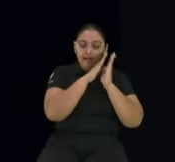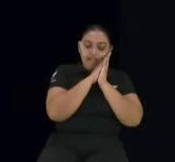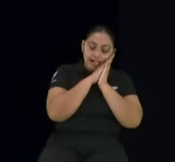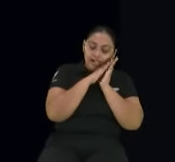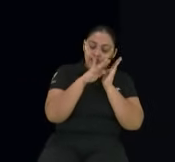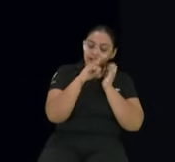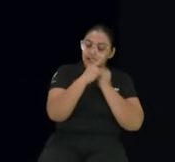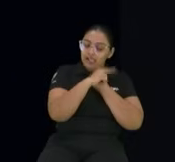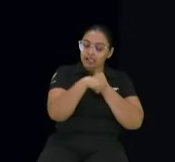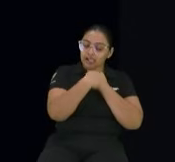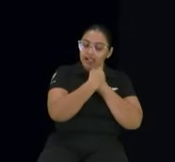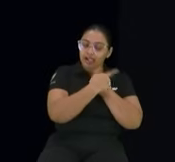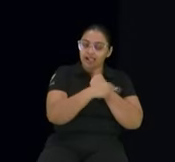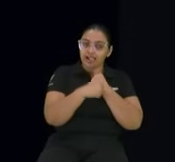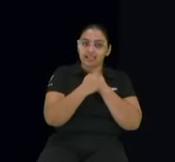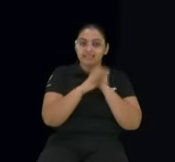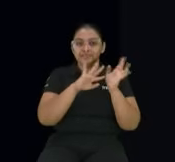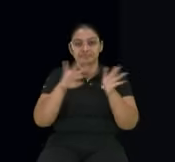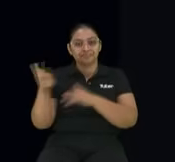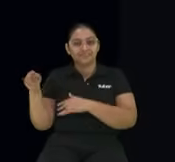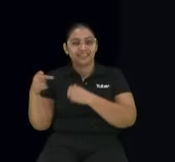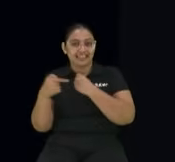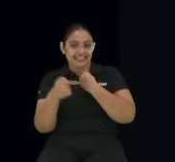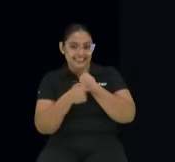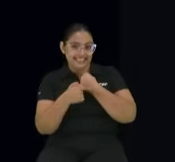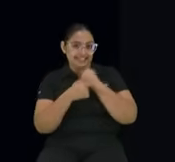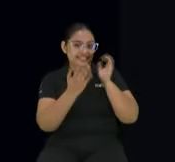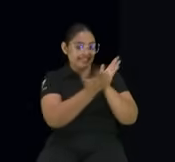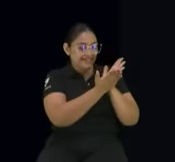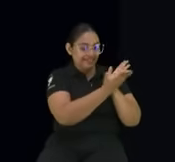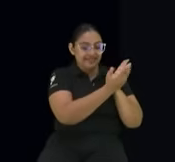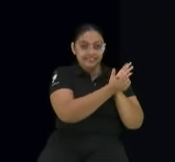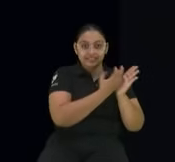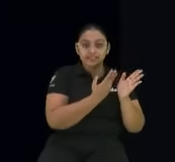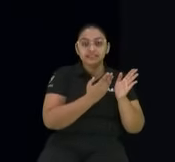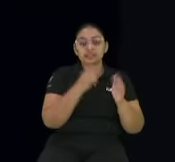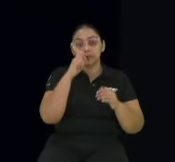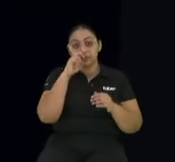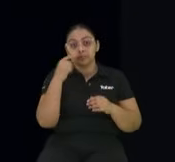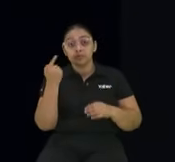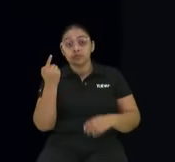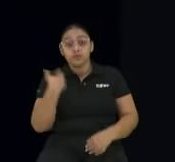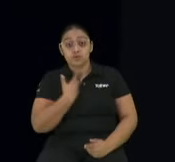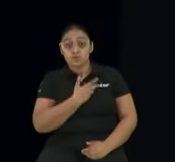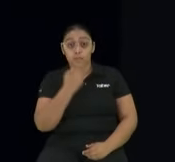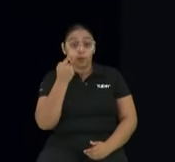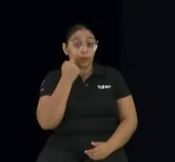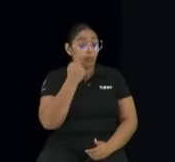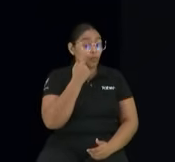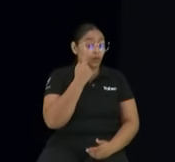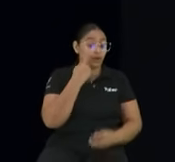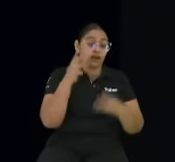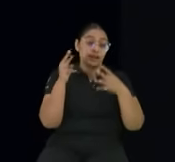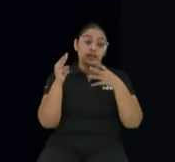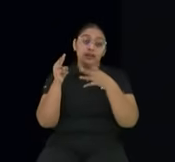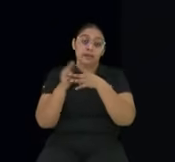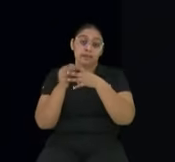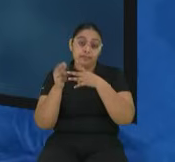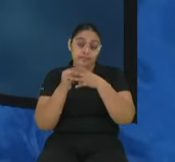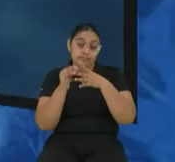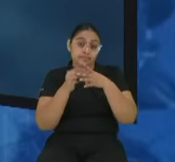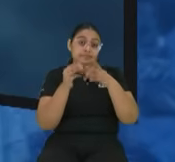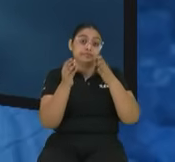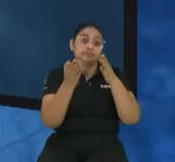llegar el momento que dice la palabra vaya conmigo a Marcos capítulo 14 versículo 38 Aquí hay una clave velad y